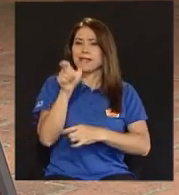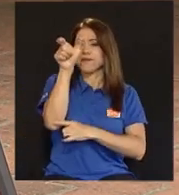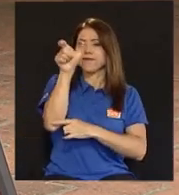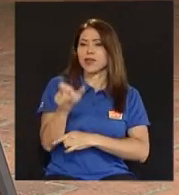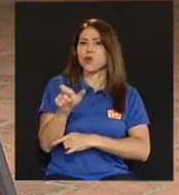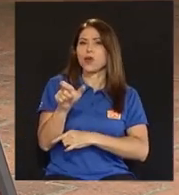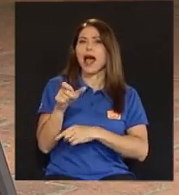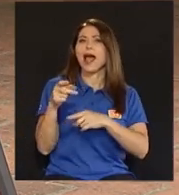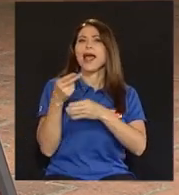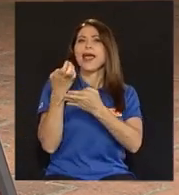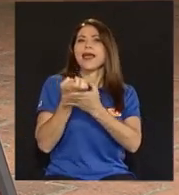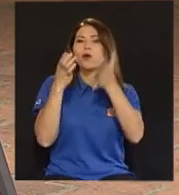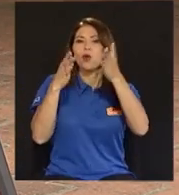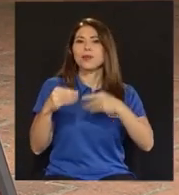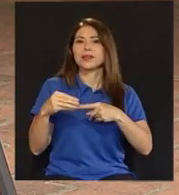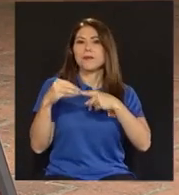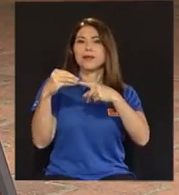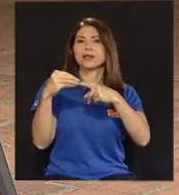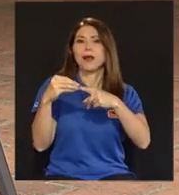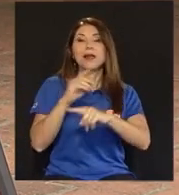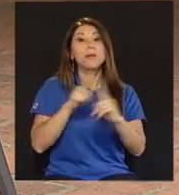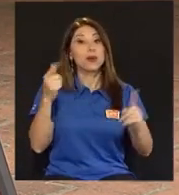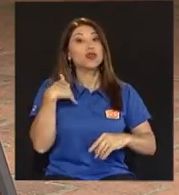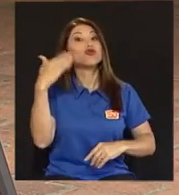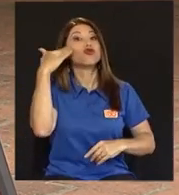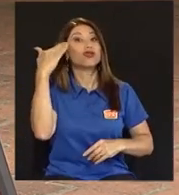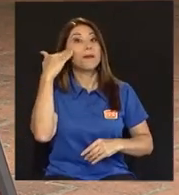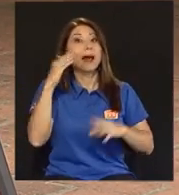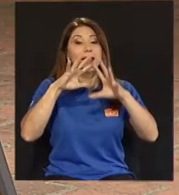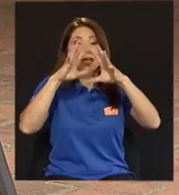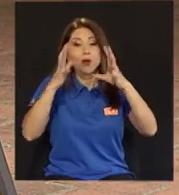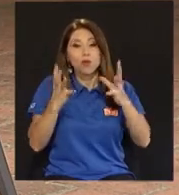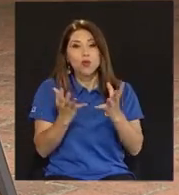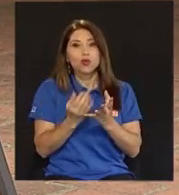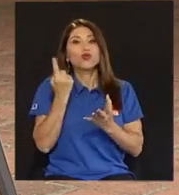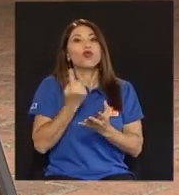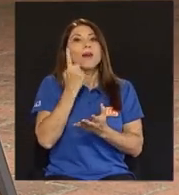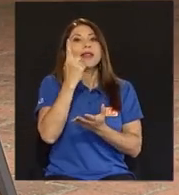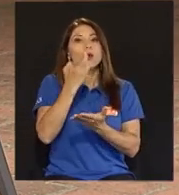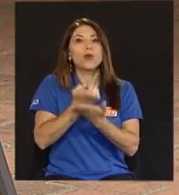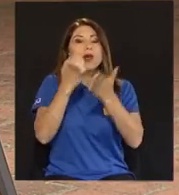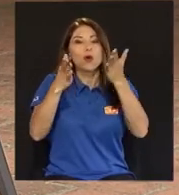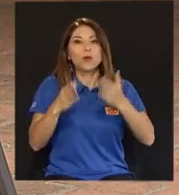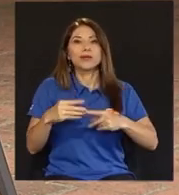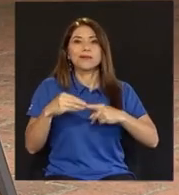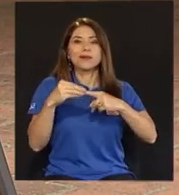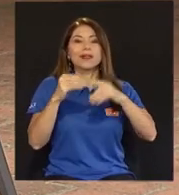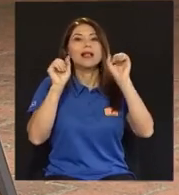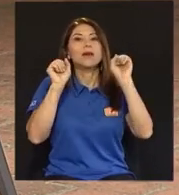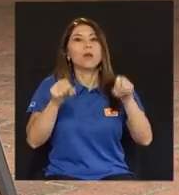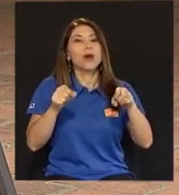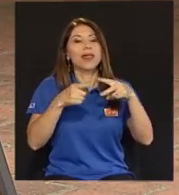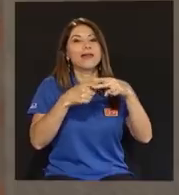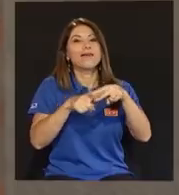economista principal, pero que yo sepa, en el mundo hay un solo economista principal que puede reparar un carro.